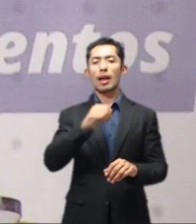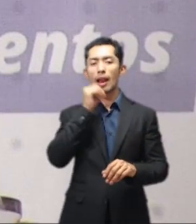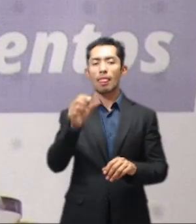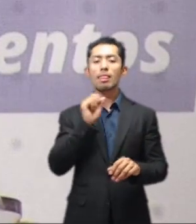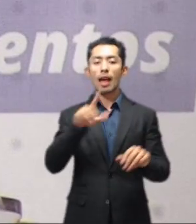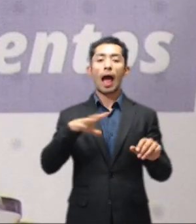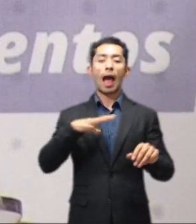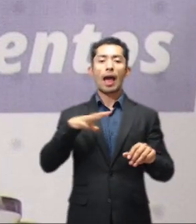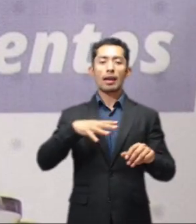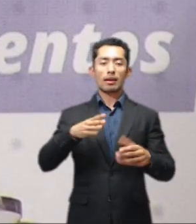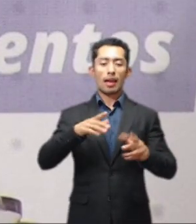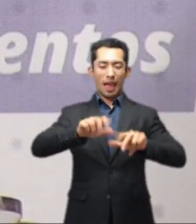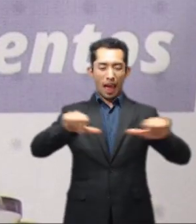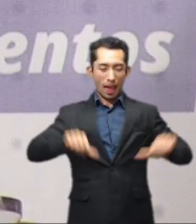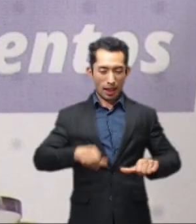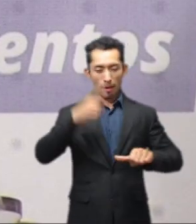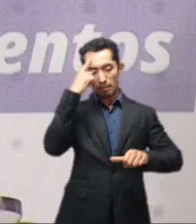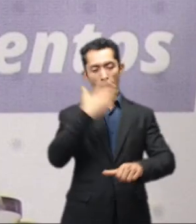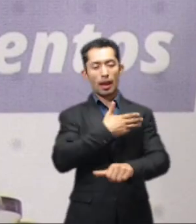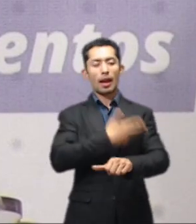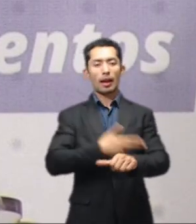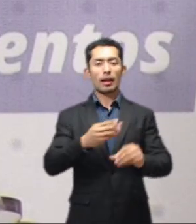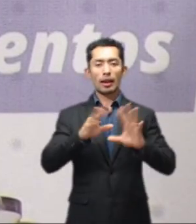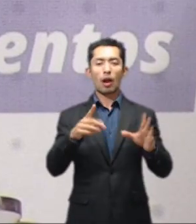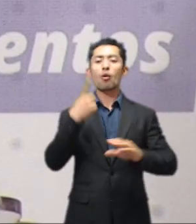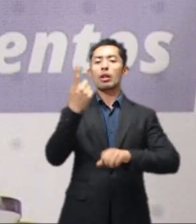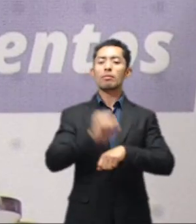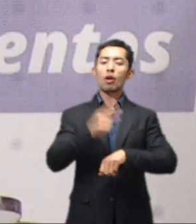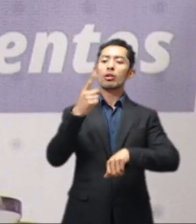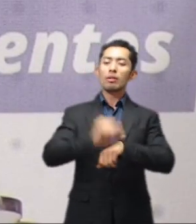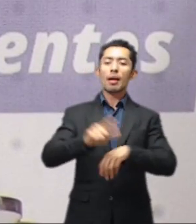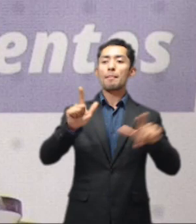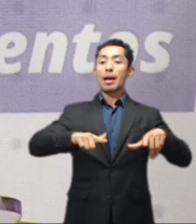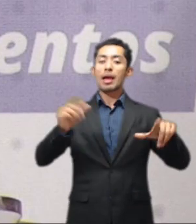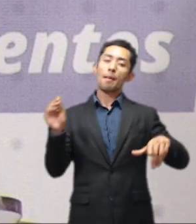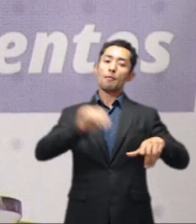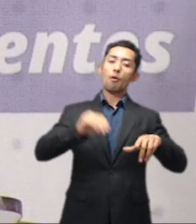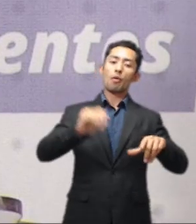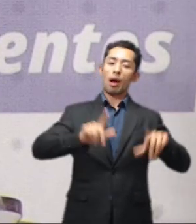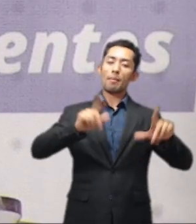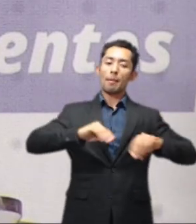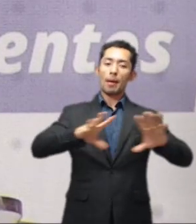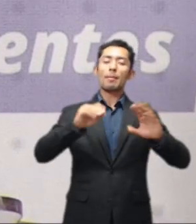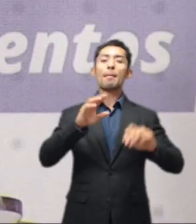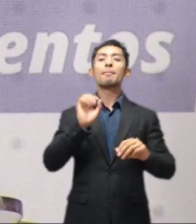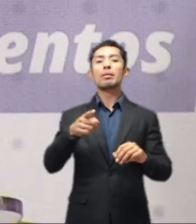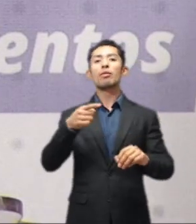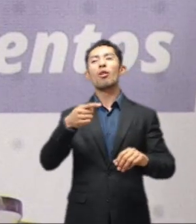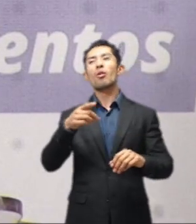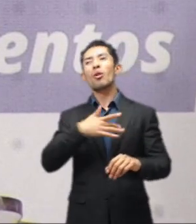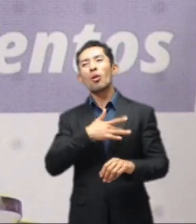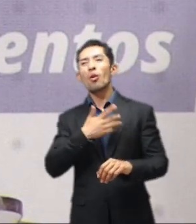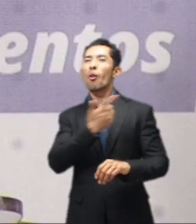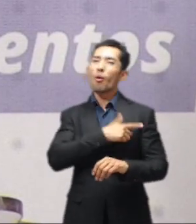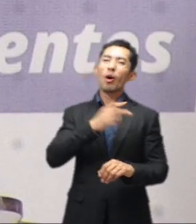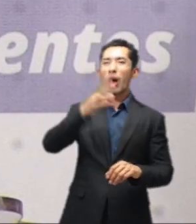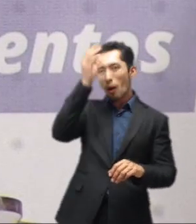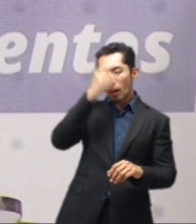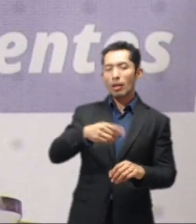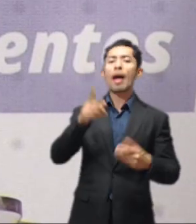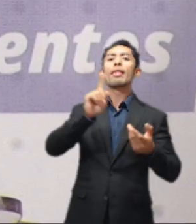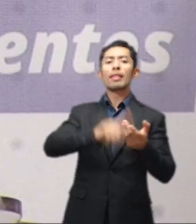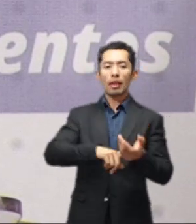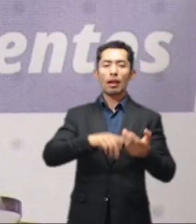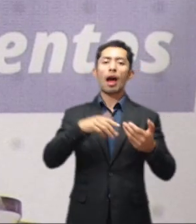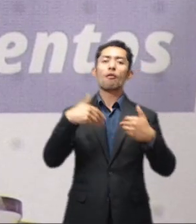de transparencia eh que subiremos cada semana la página y habrá un buzón de quejas y sugerencias dentro y fuera